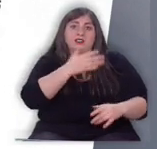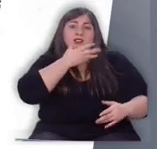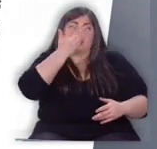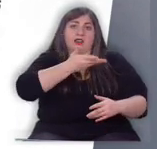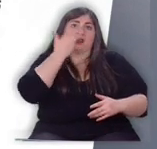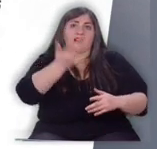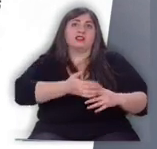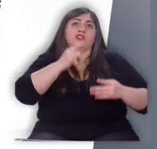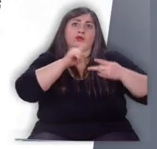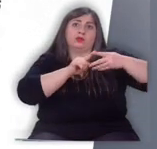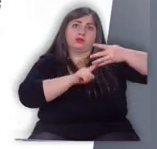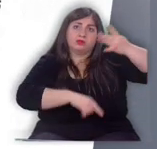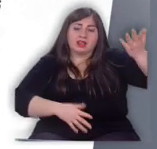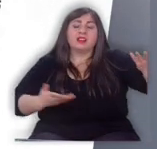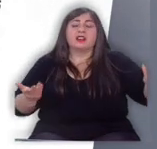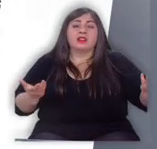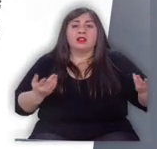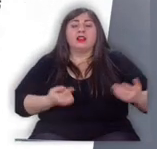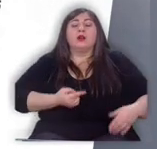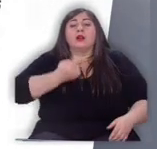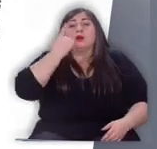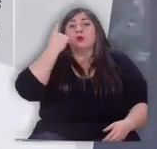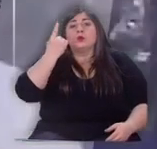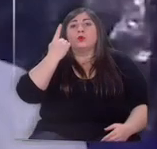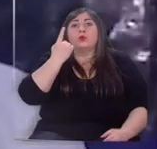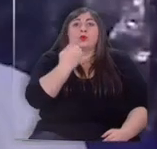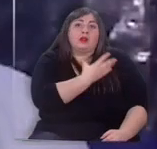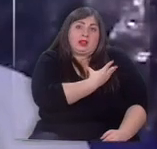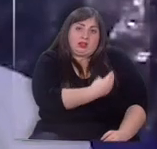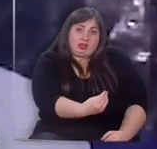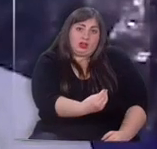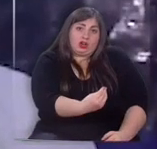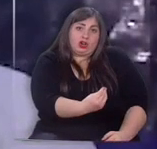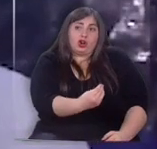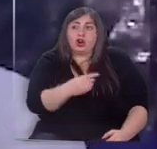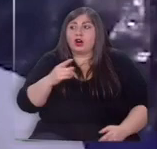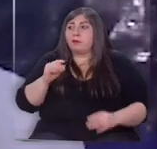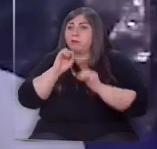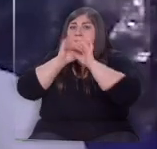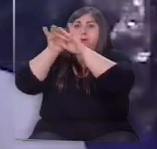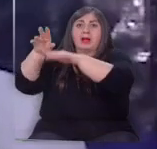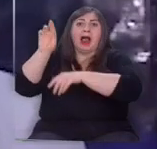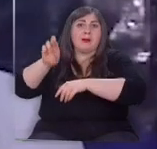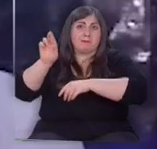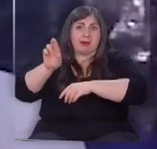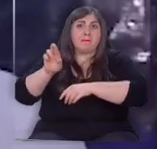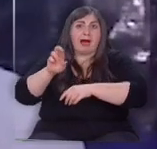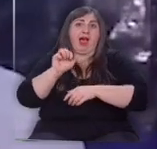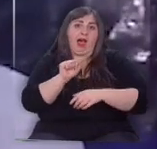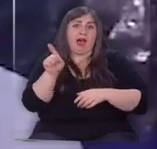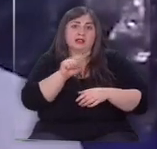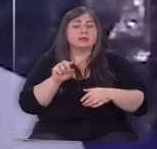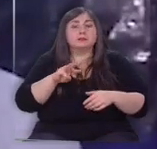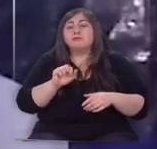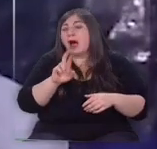un comunicado. Es un hijo que contagió a su padre de un funcionario de ASMAR, ya, y tenemos